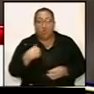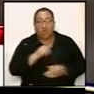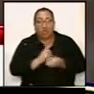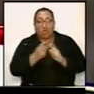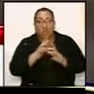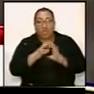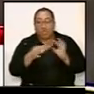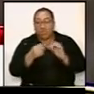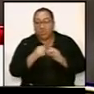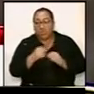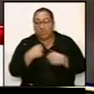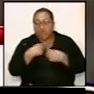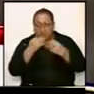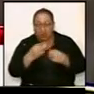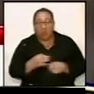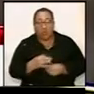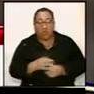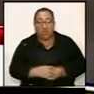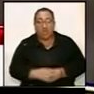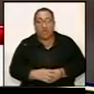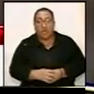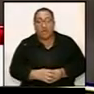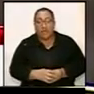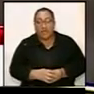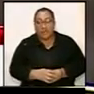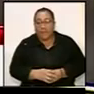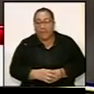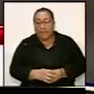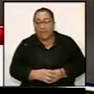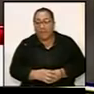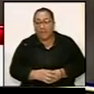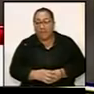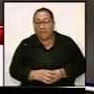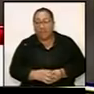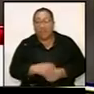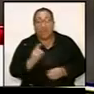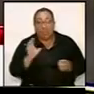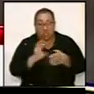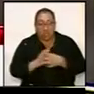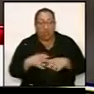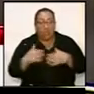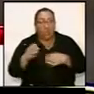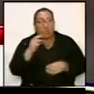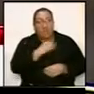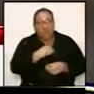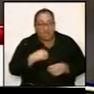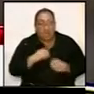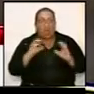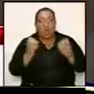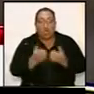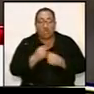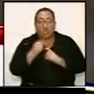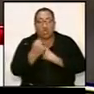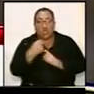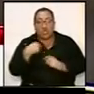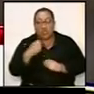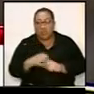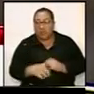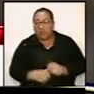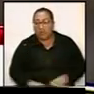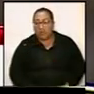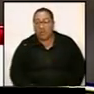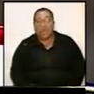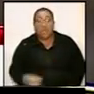cambiar la historia. Y yo estoy segura, señor presidente del Consejo de Ministros, que juntos, Ejecutivo, Legislativo, Sociedad Civil,